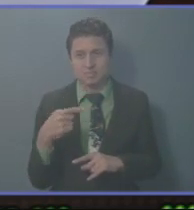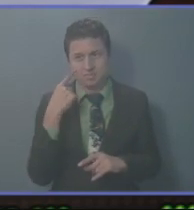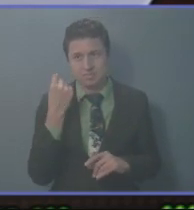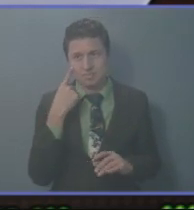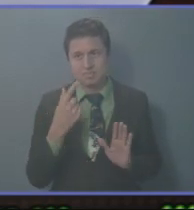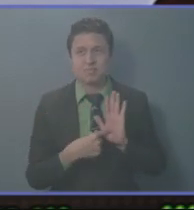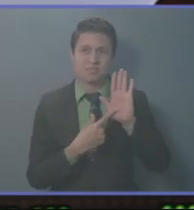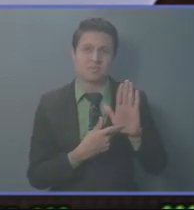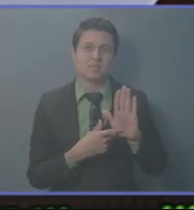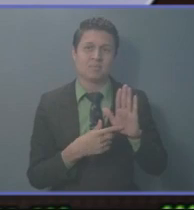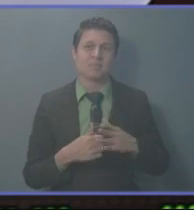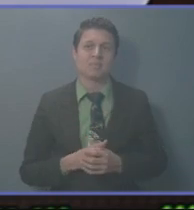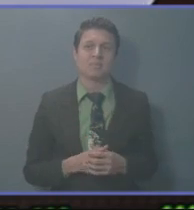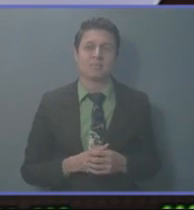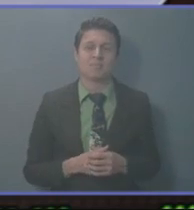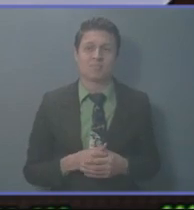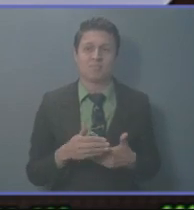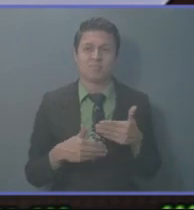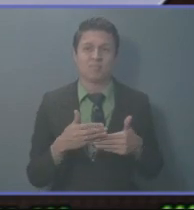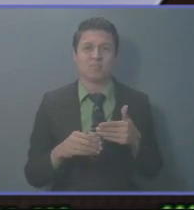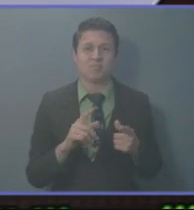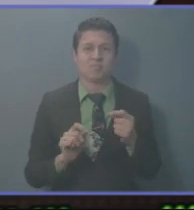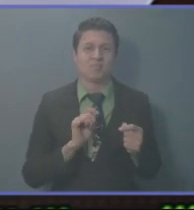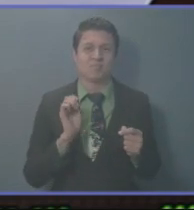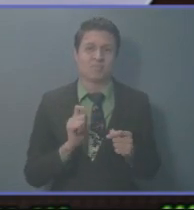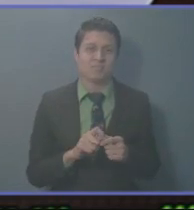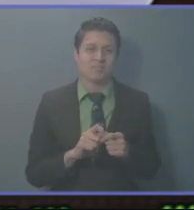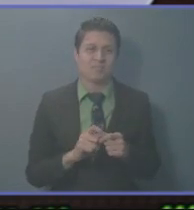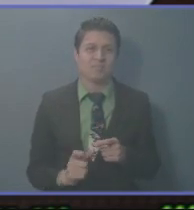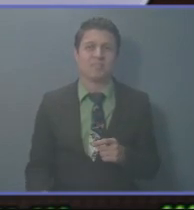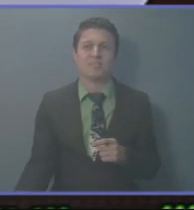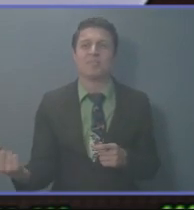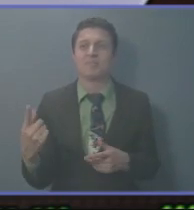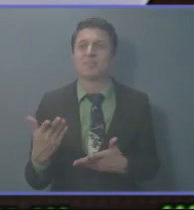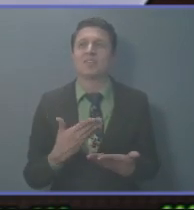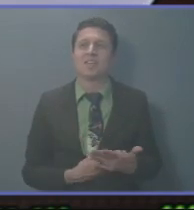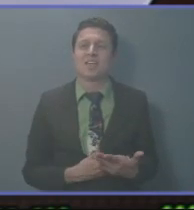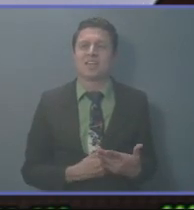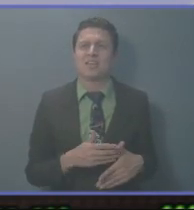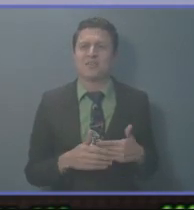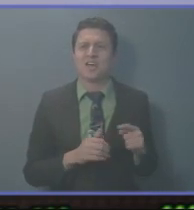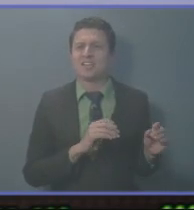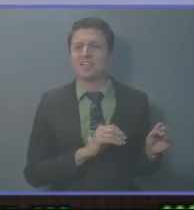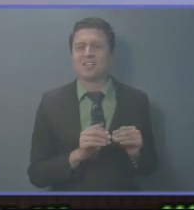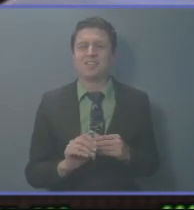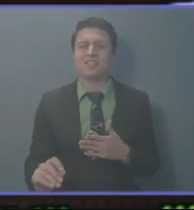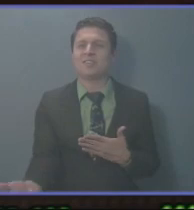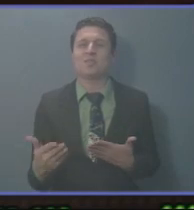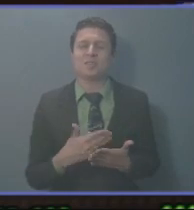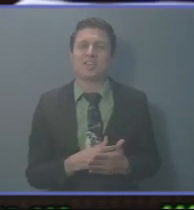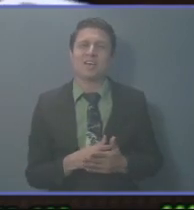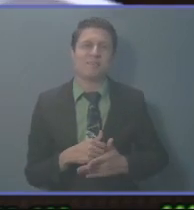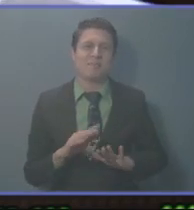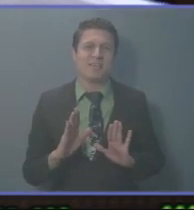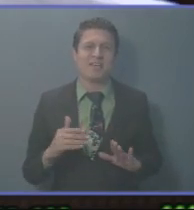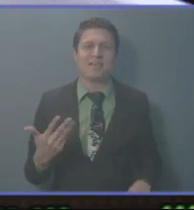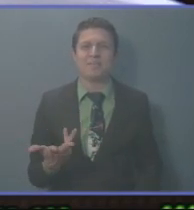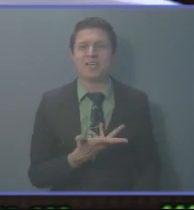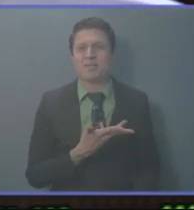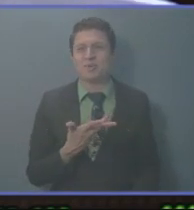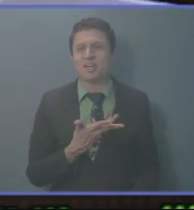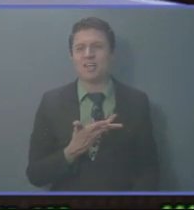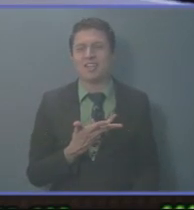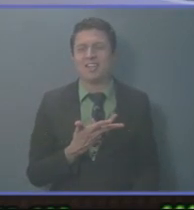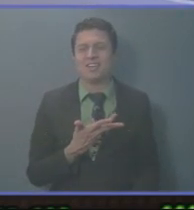los criterios específicos de financiamiento que resultaron oportunos en su momento de aplicación. Como parte del estudio,